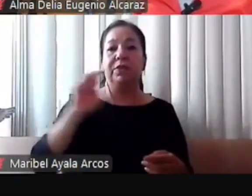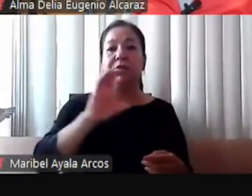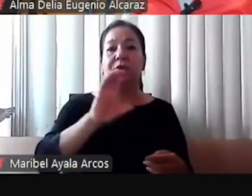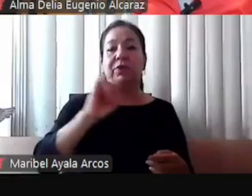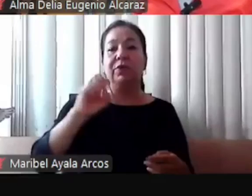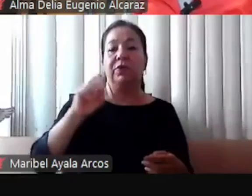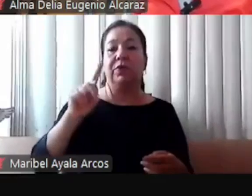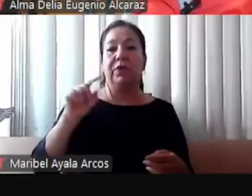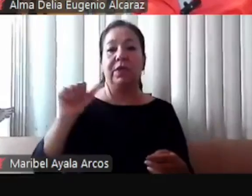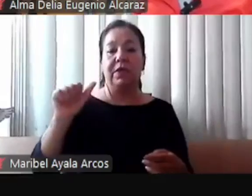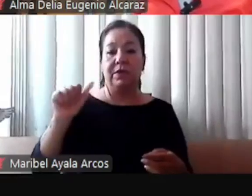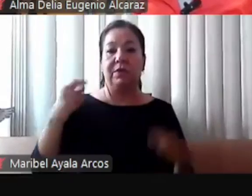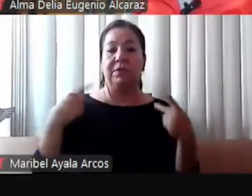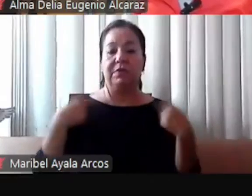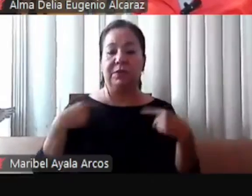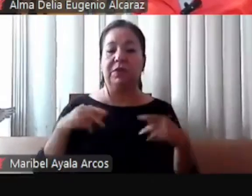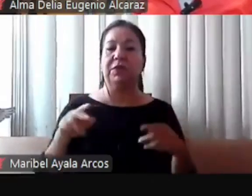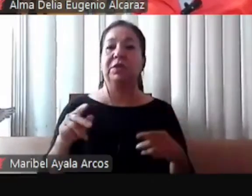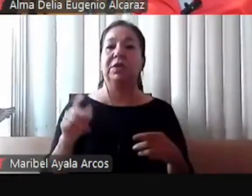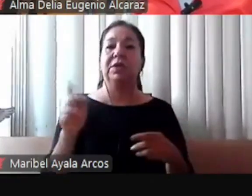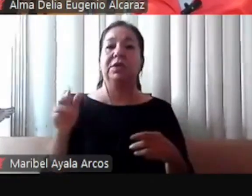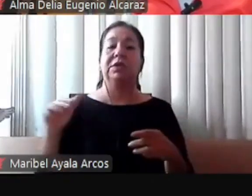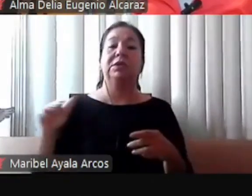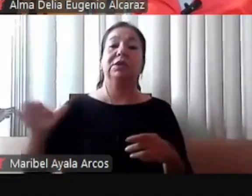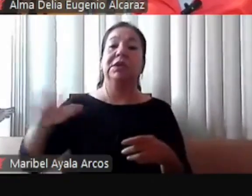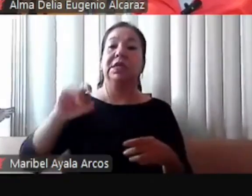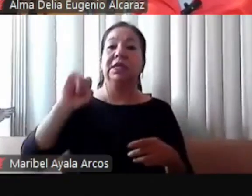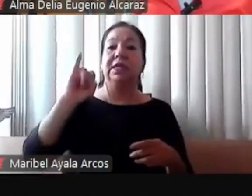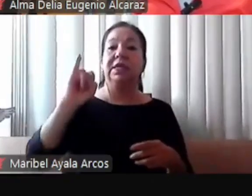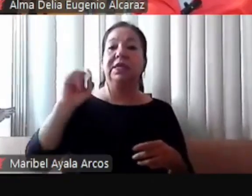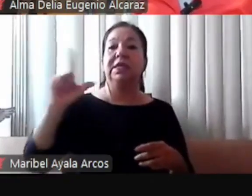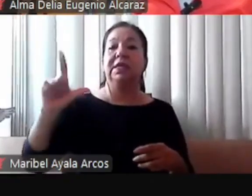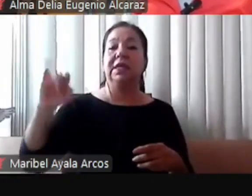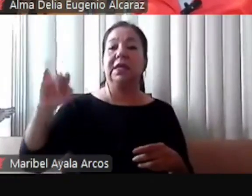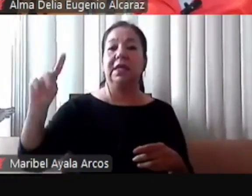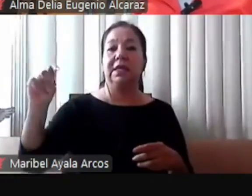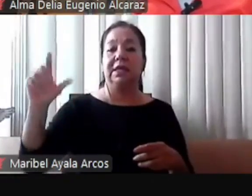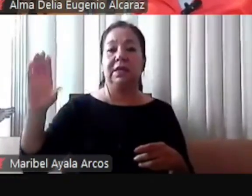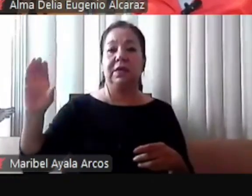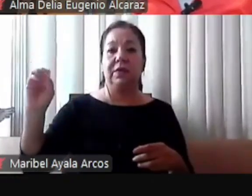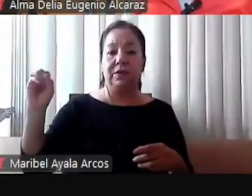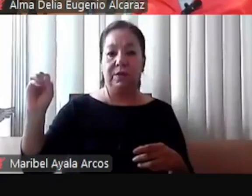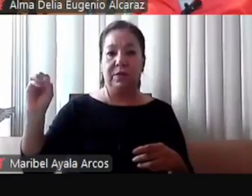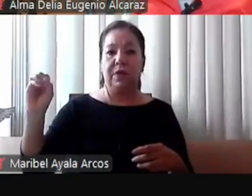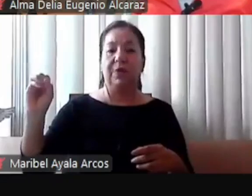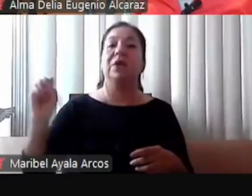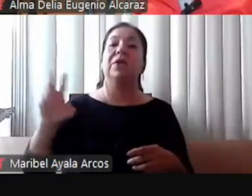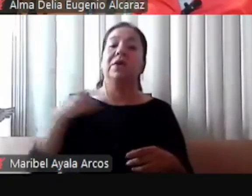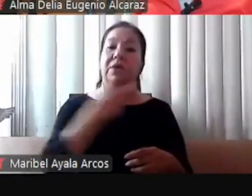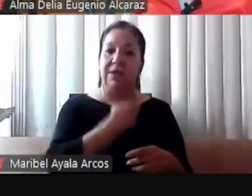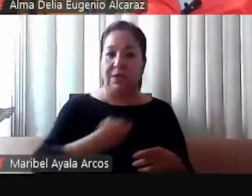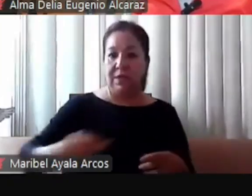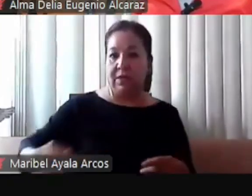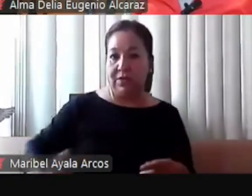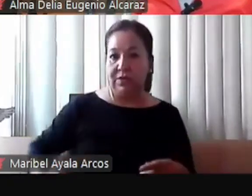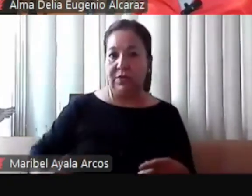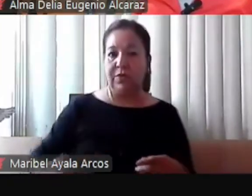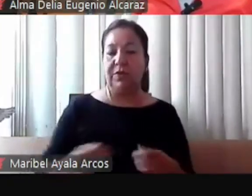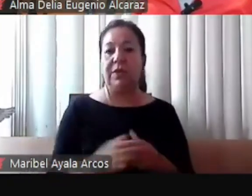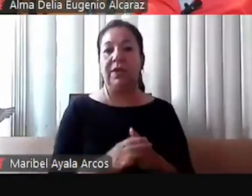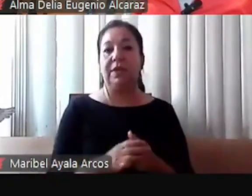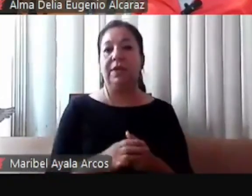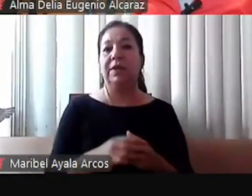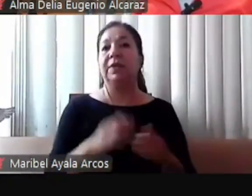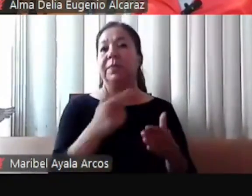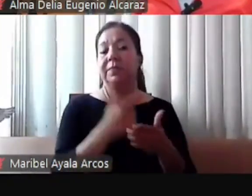Consejo Distrital Electoral 28 del Instituto Electoral y de Participación Ciudadana del Estado de Guerrero. Con base en lo anterior, se propone el siguiente